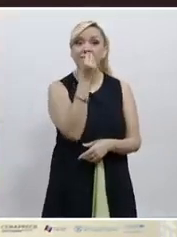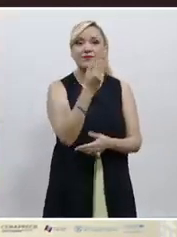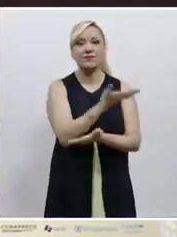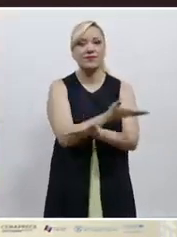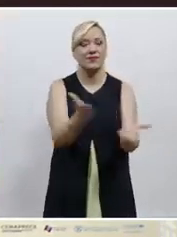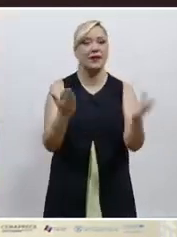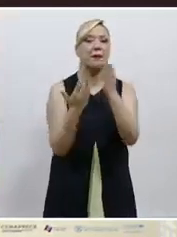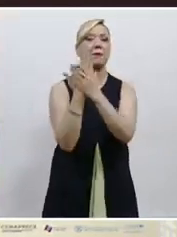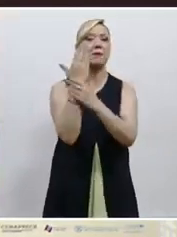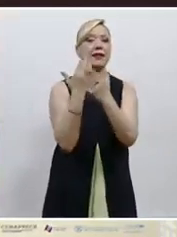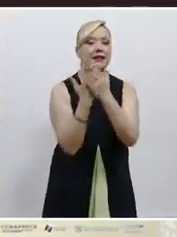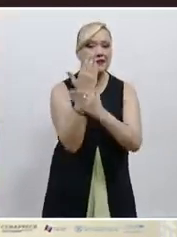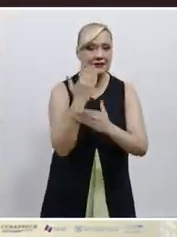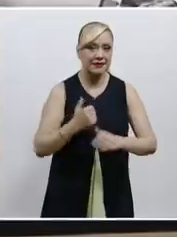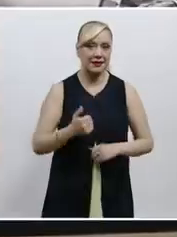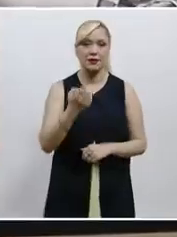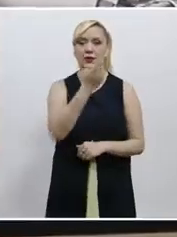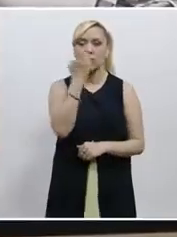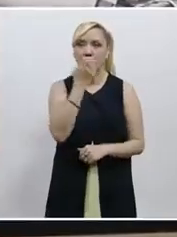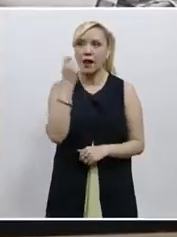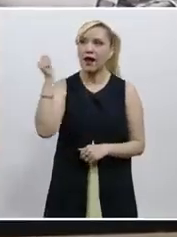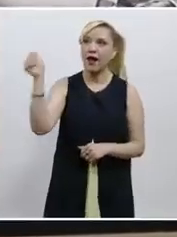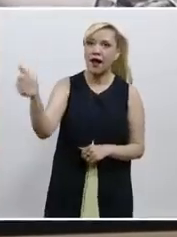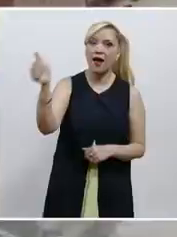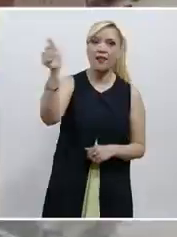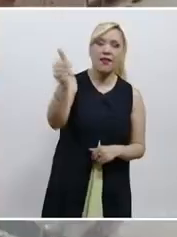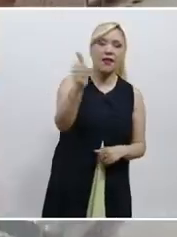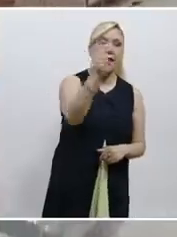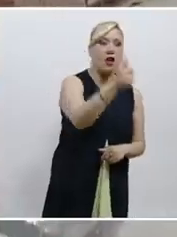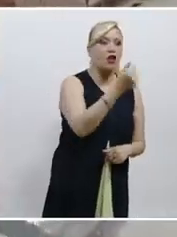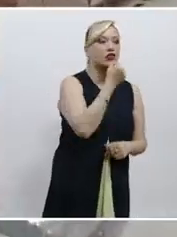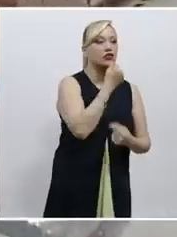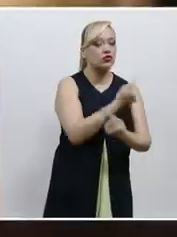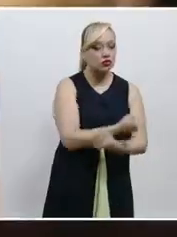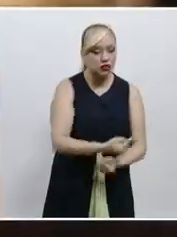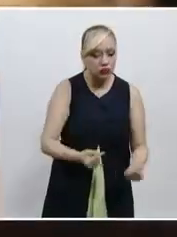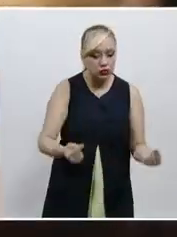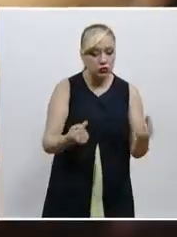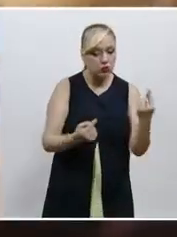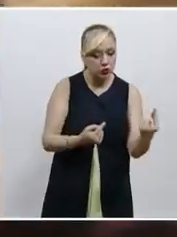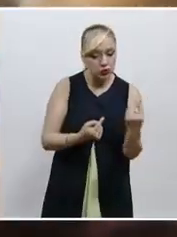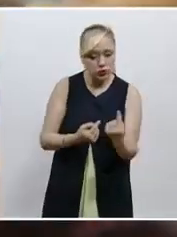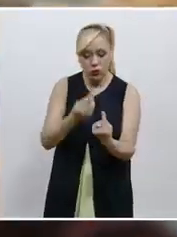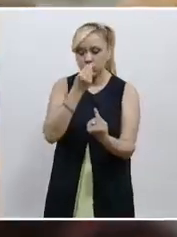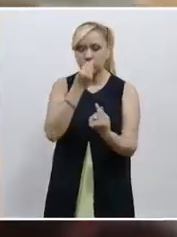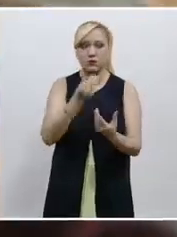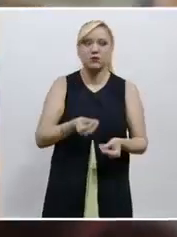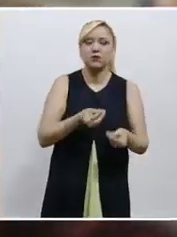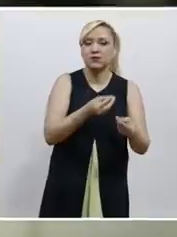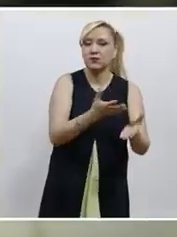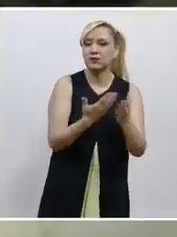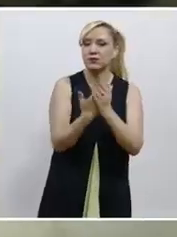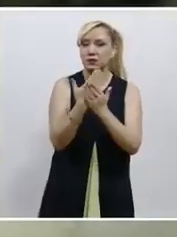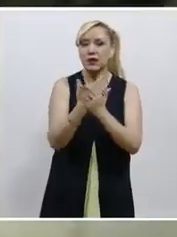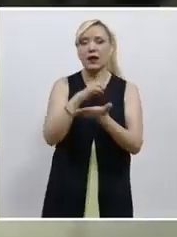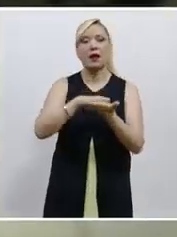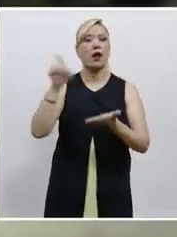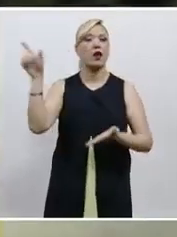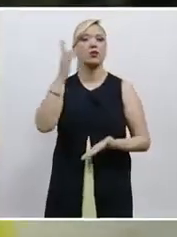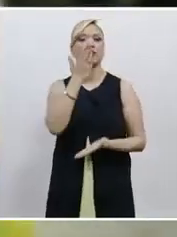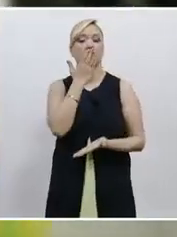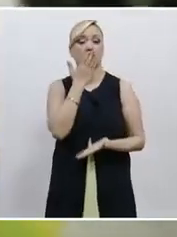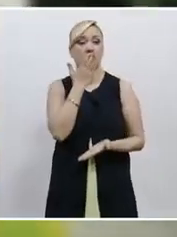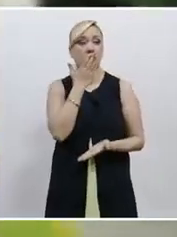universales. En cada escuela, cada niño, un desayuno. Estamos logrando ya, en el estado de Sonora